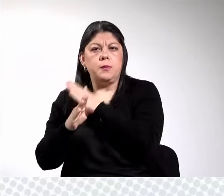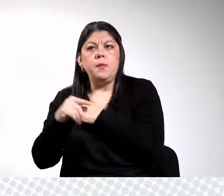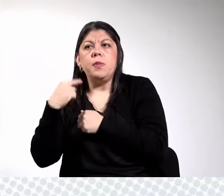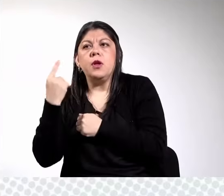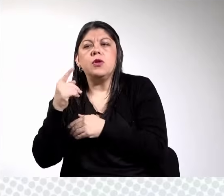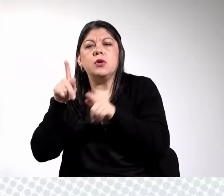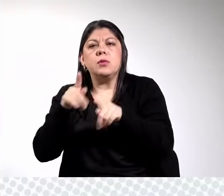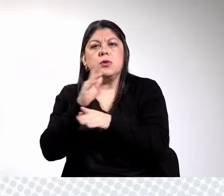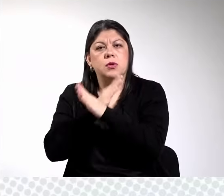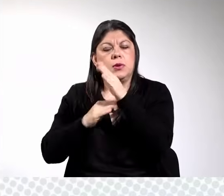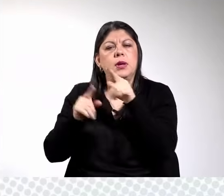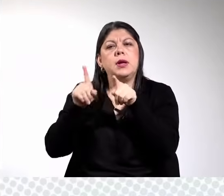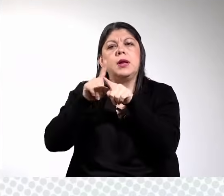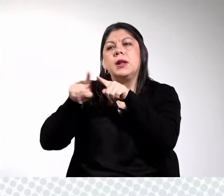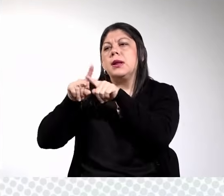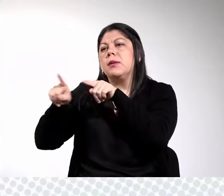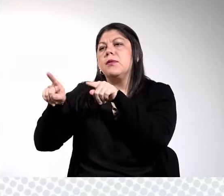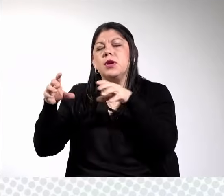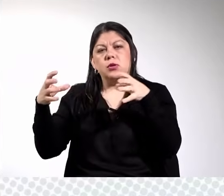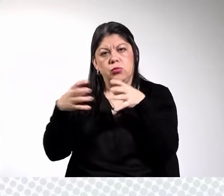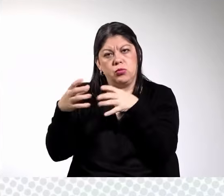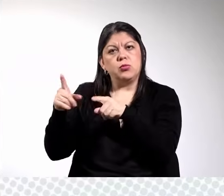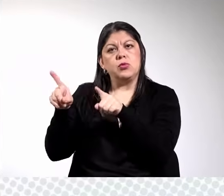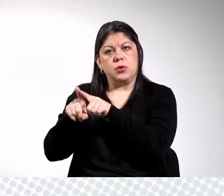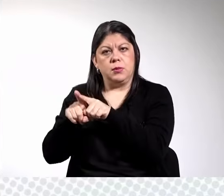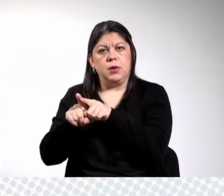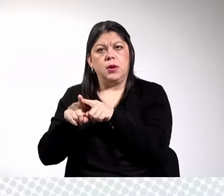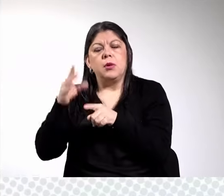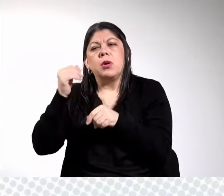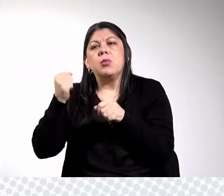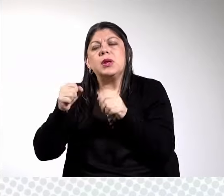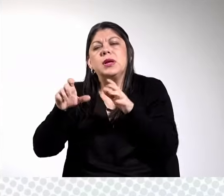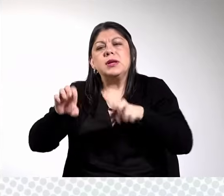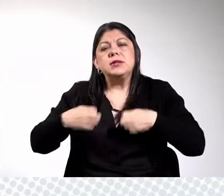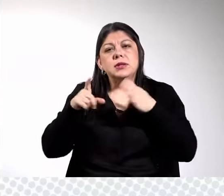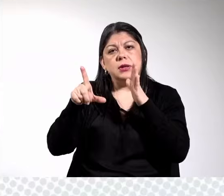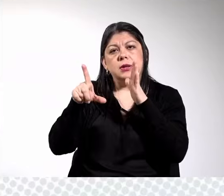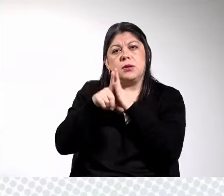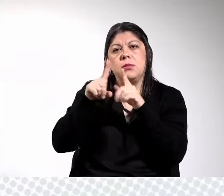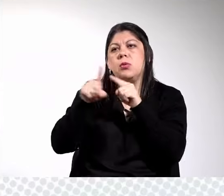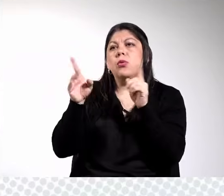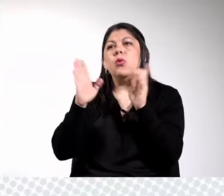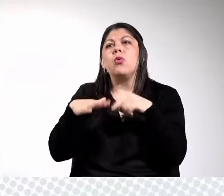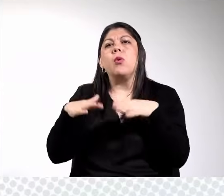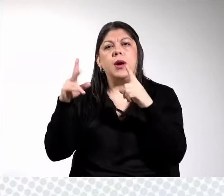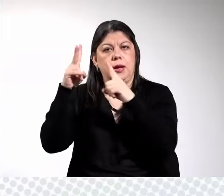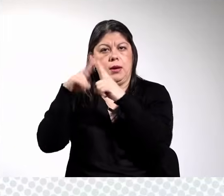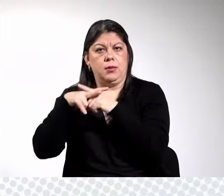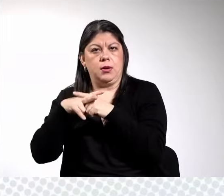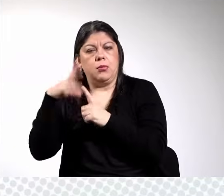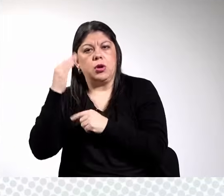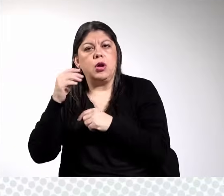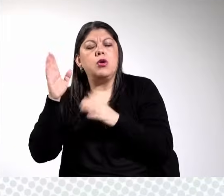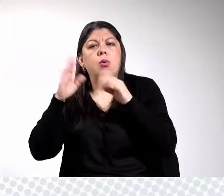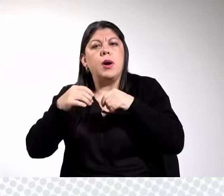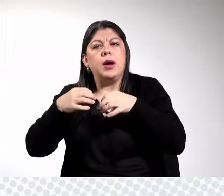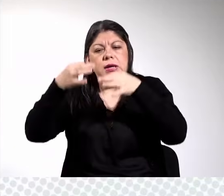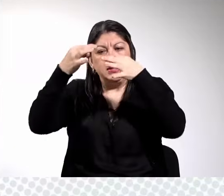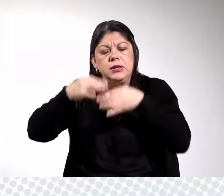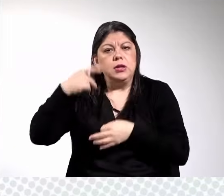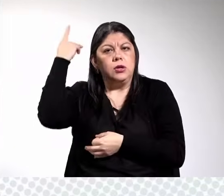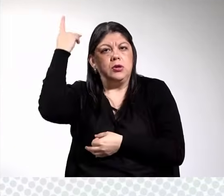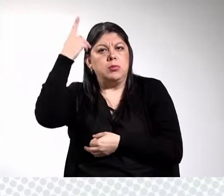sino de otros grupos, porque puede haber mucha legislación, pero muy poca implementación, porque no ha habido decisión política. Eso es todo lo